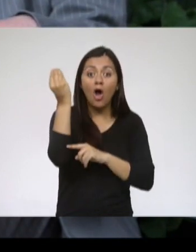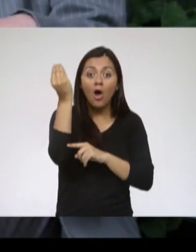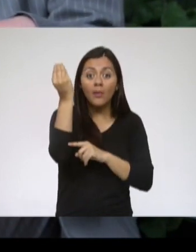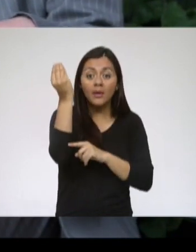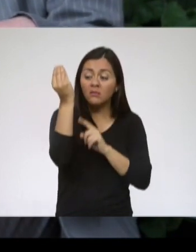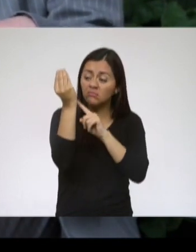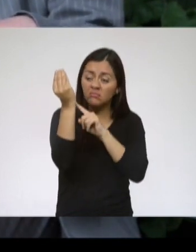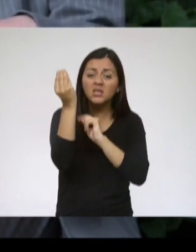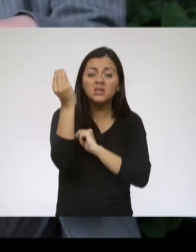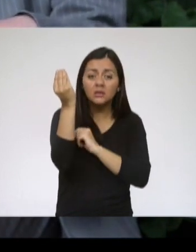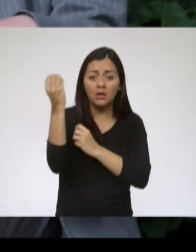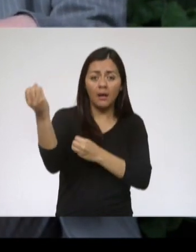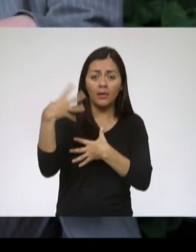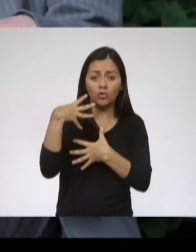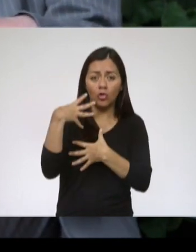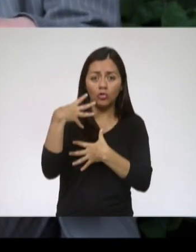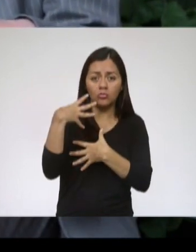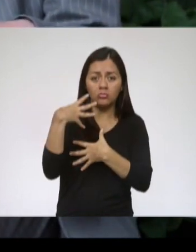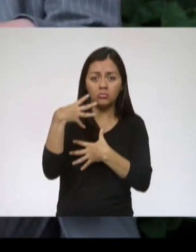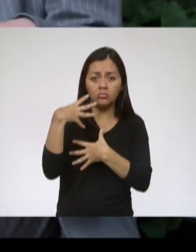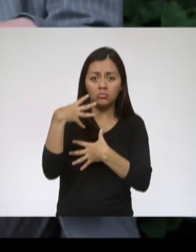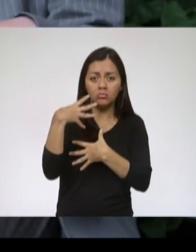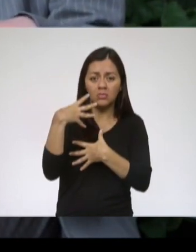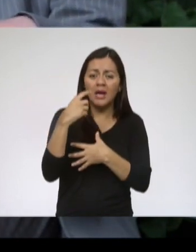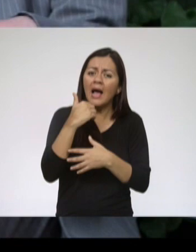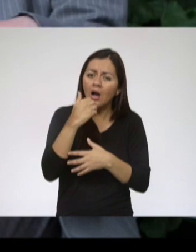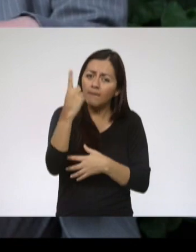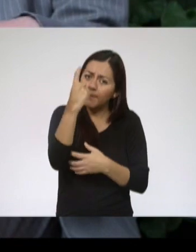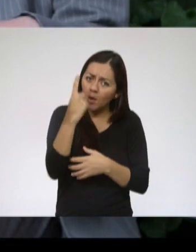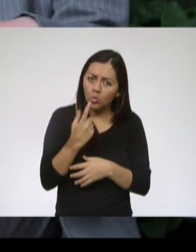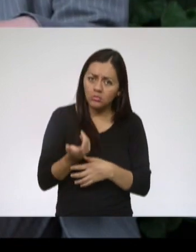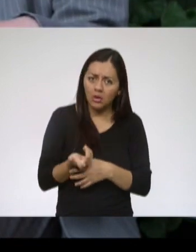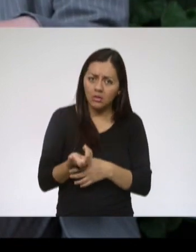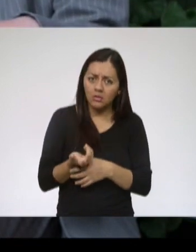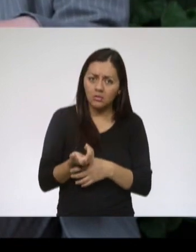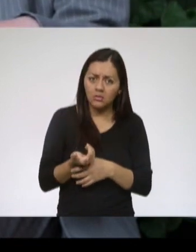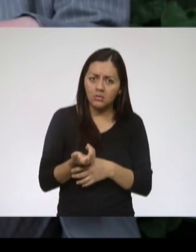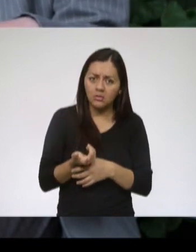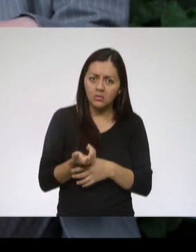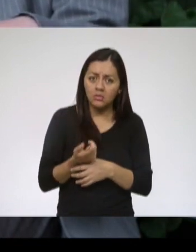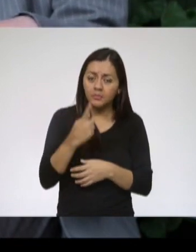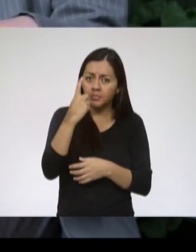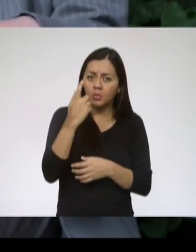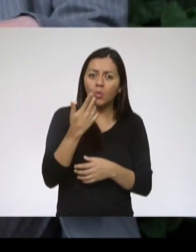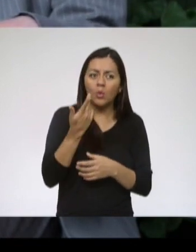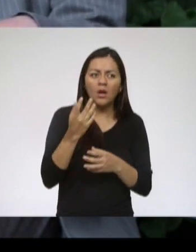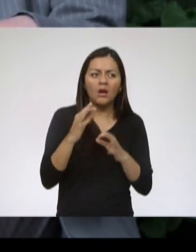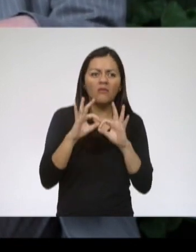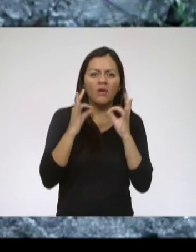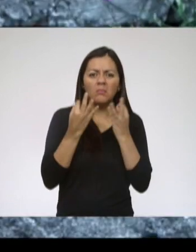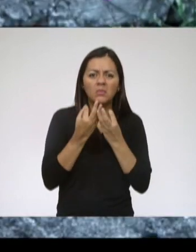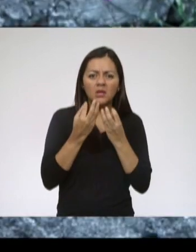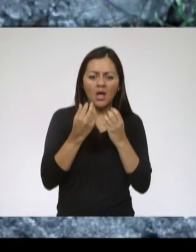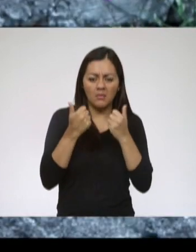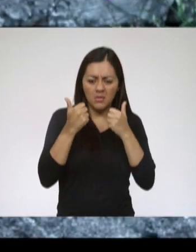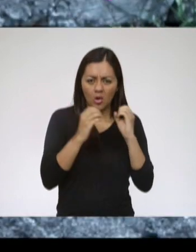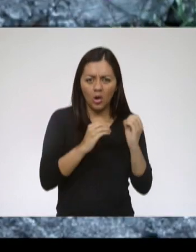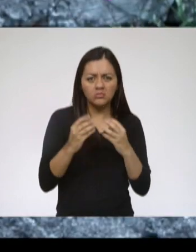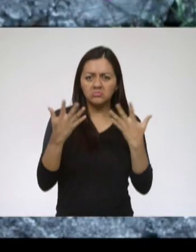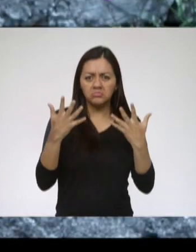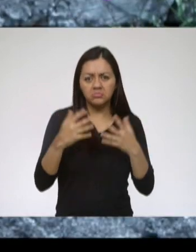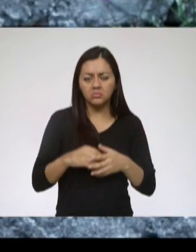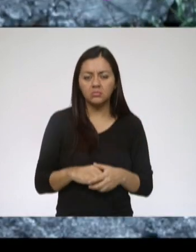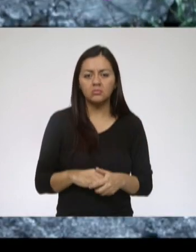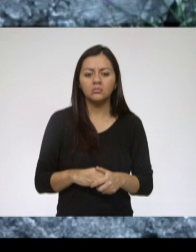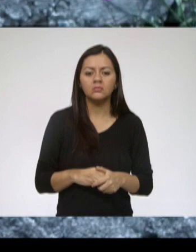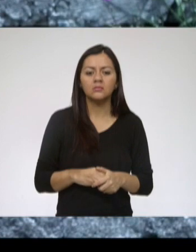sido abandonados, que no han sido consultados, sienten que tienen una familia desestructurada. Cuando se fue